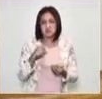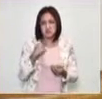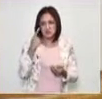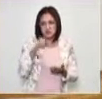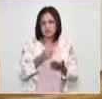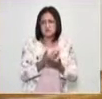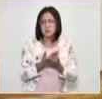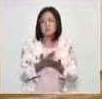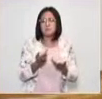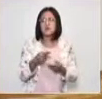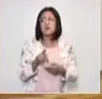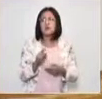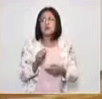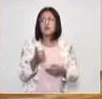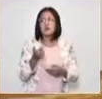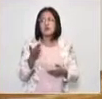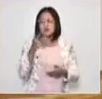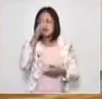Y bueno, pues